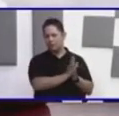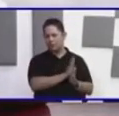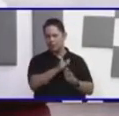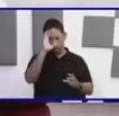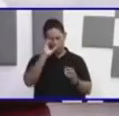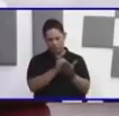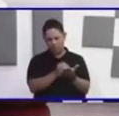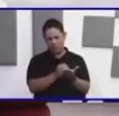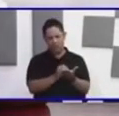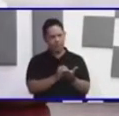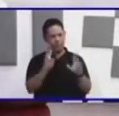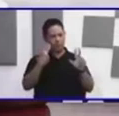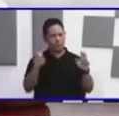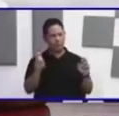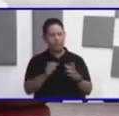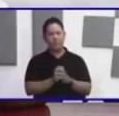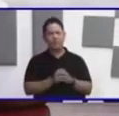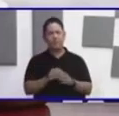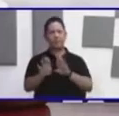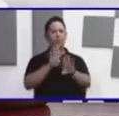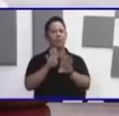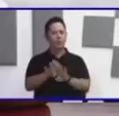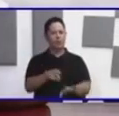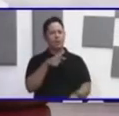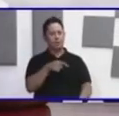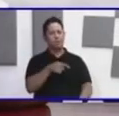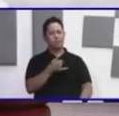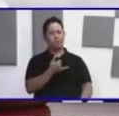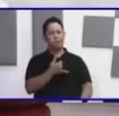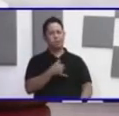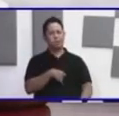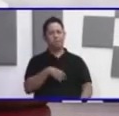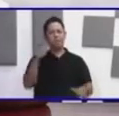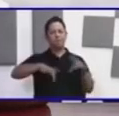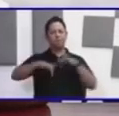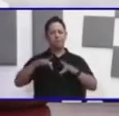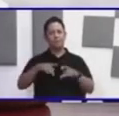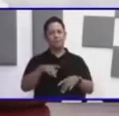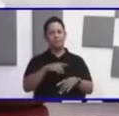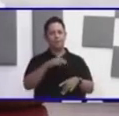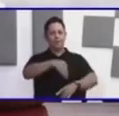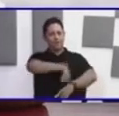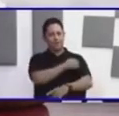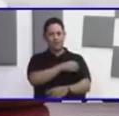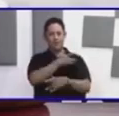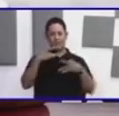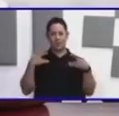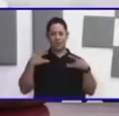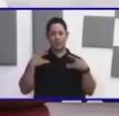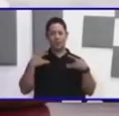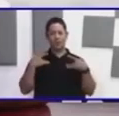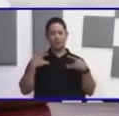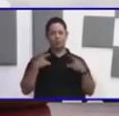Digamos, sobre precisamente las puertas. Y el Ministerio pues de Salud, que es la autoridad máxima en